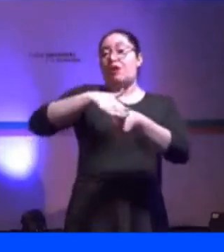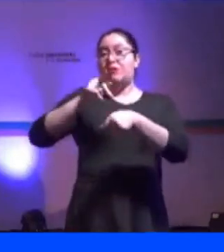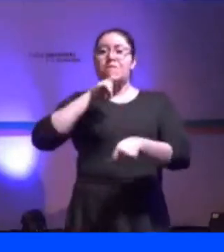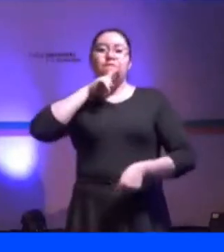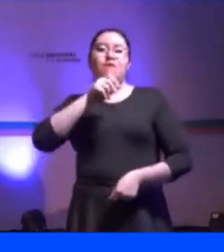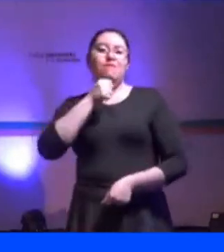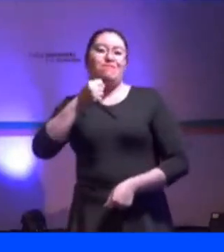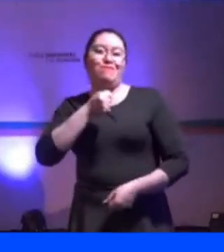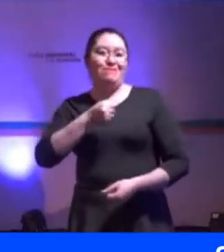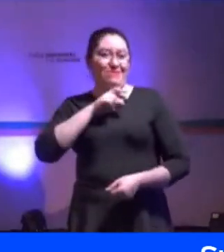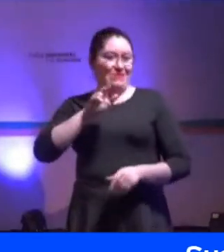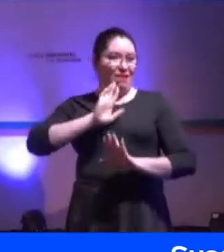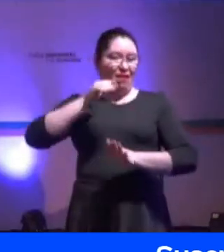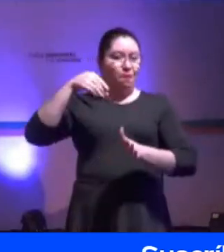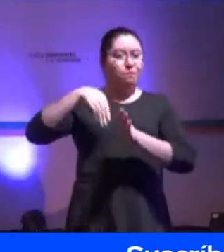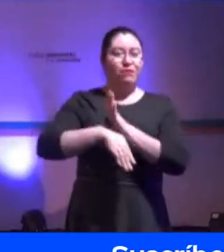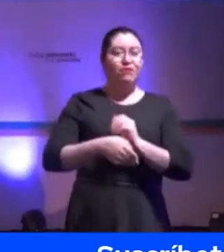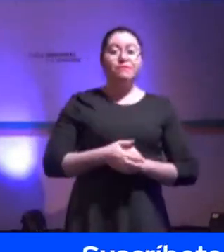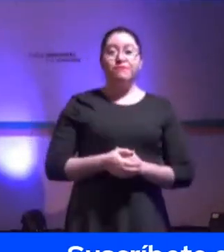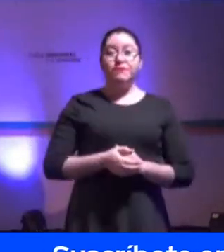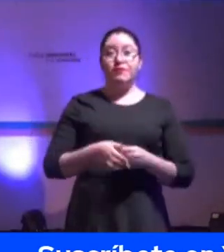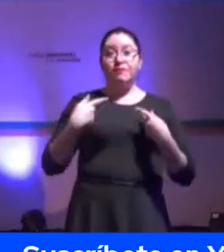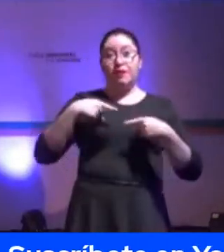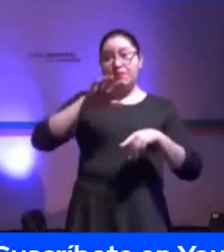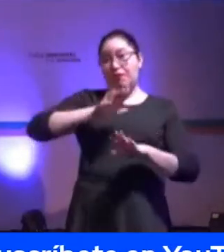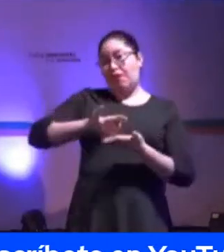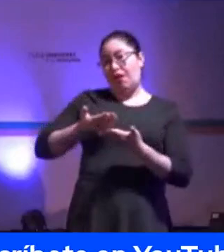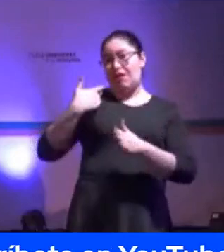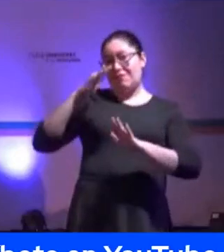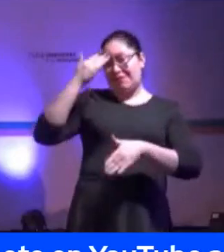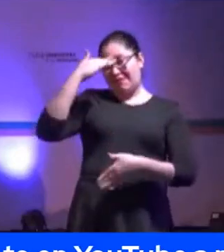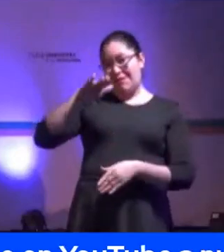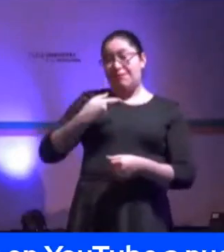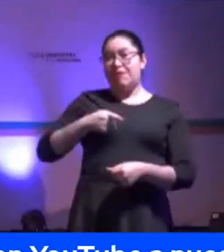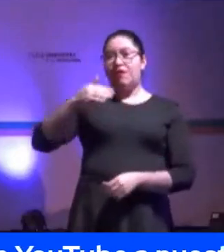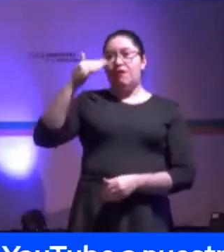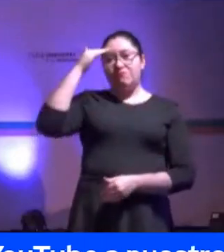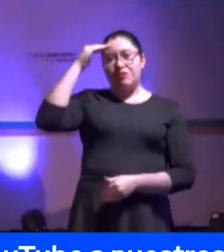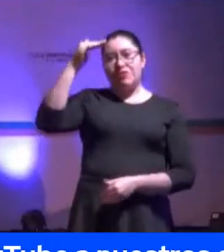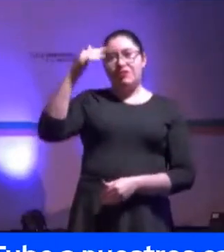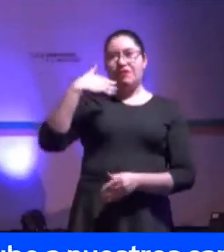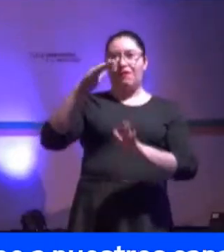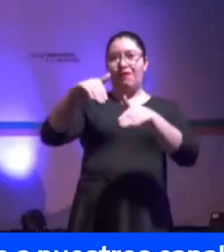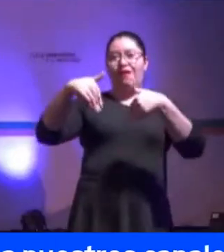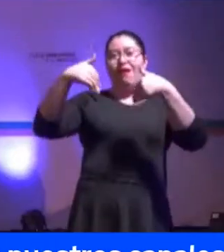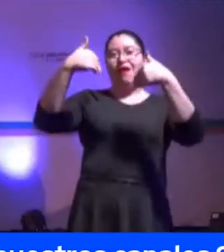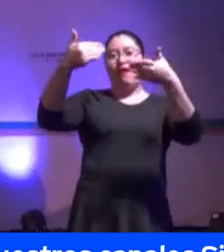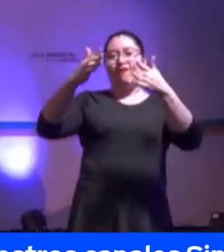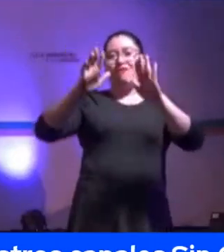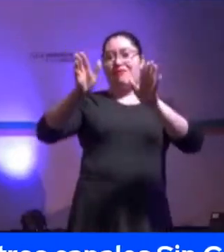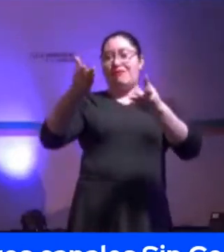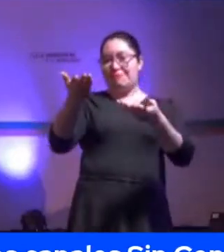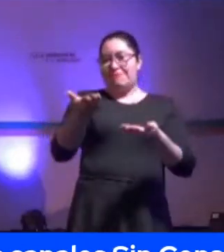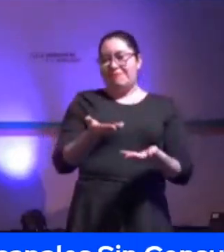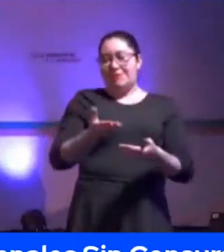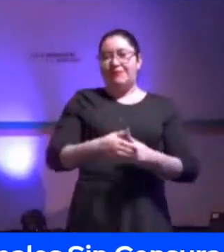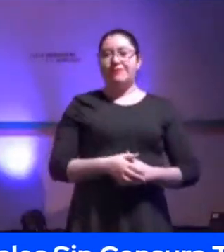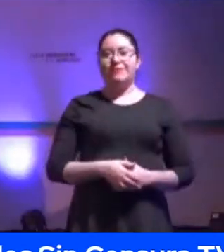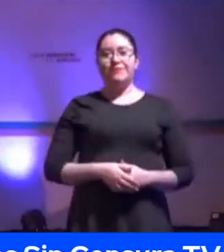las audiencias estaba claro desde hace mucho, pero gracias al señor que vive en el palacio de enfrente,